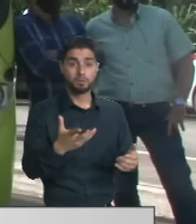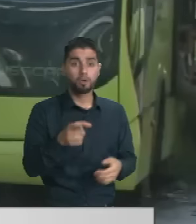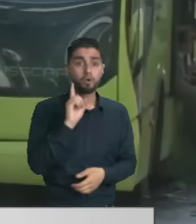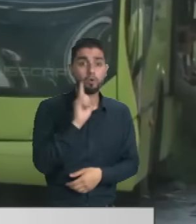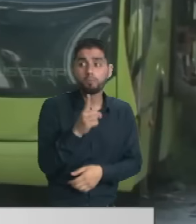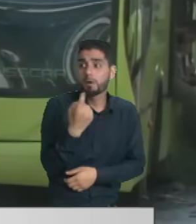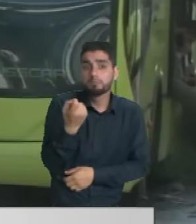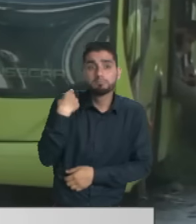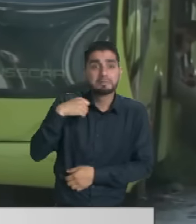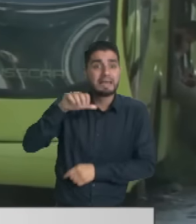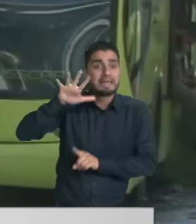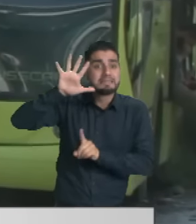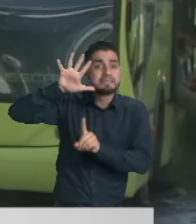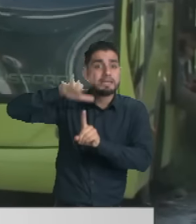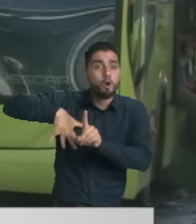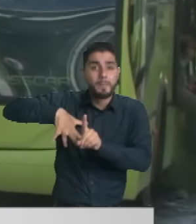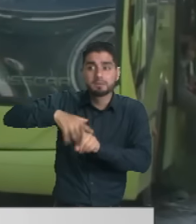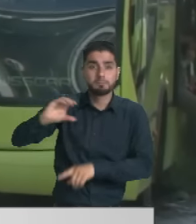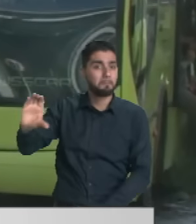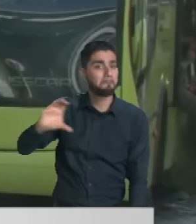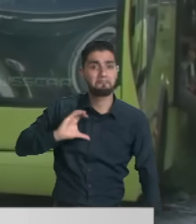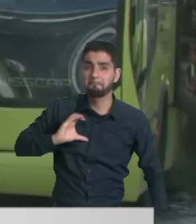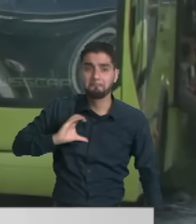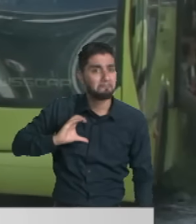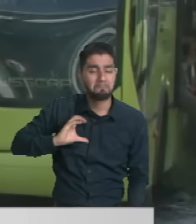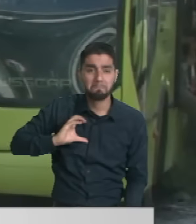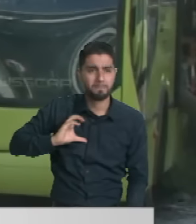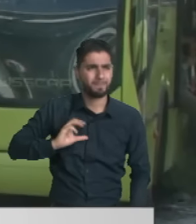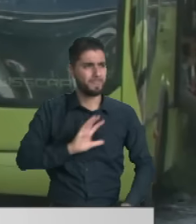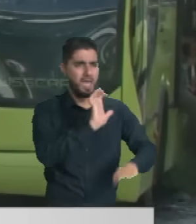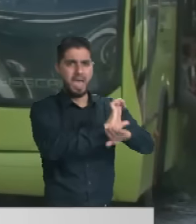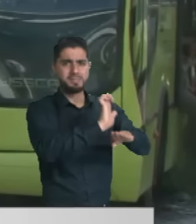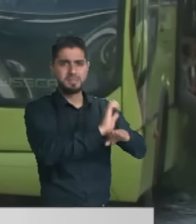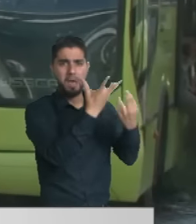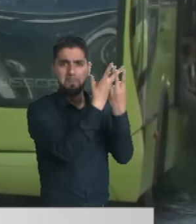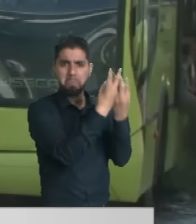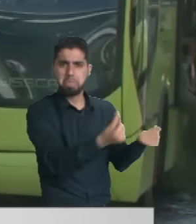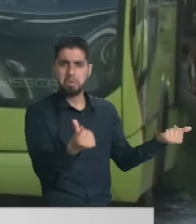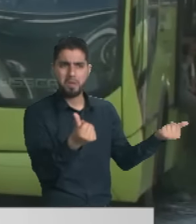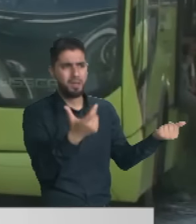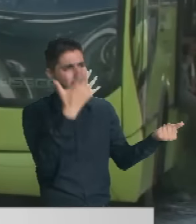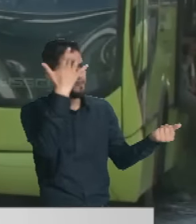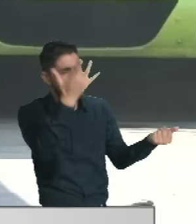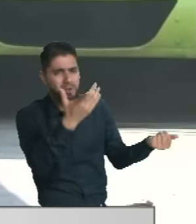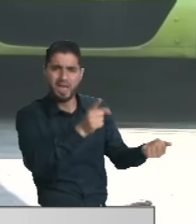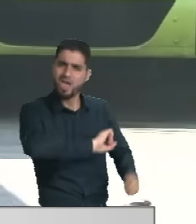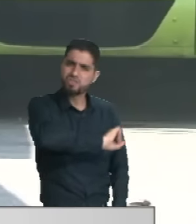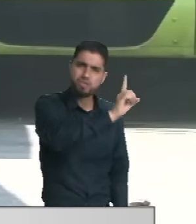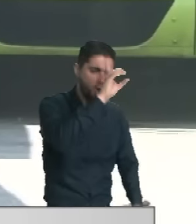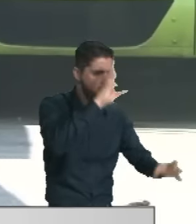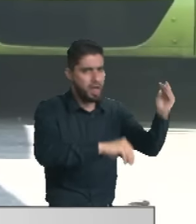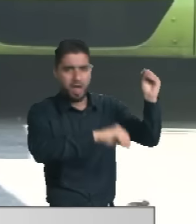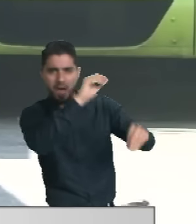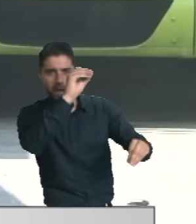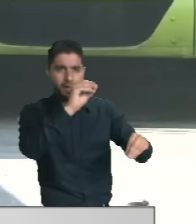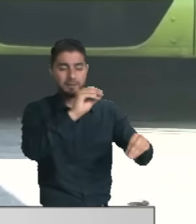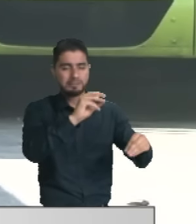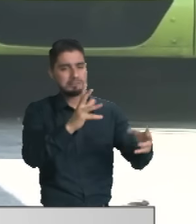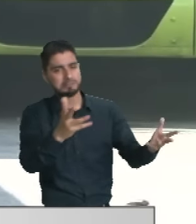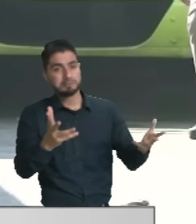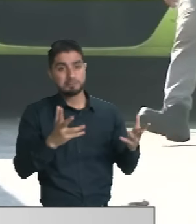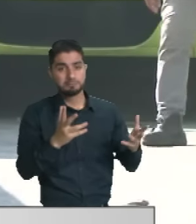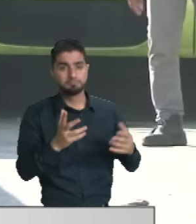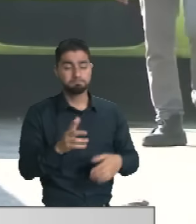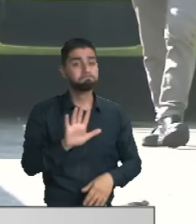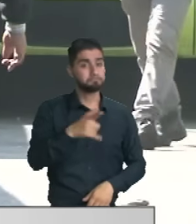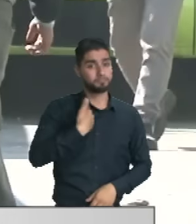reciben salarios y se oponen a la liquidación de la entidad que maneja el transporte público de la ciudad y su área metropolitana. Estamos